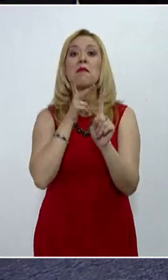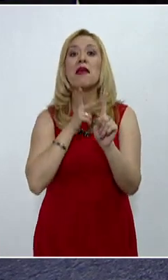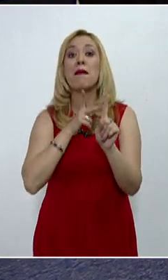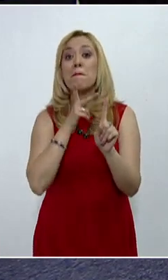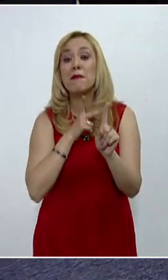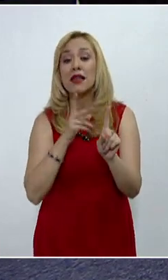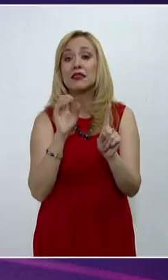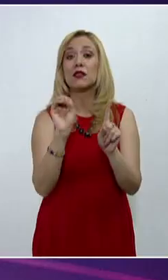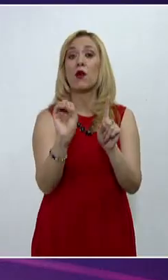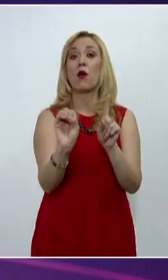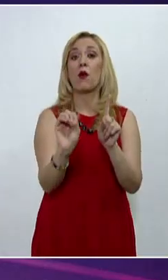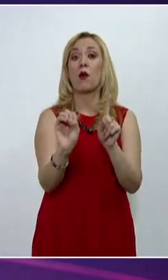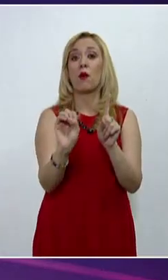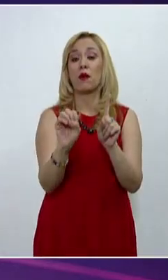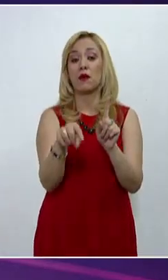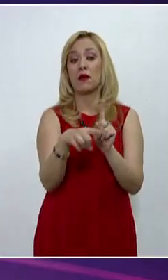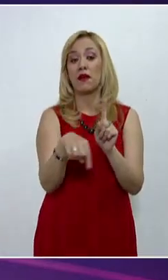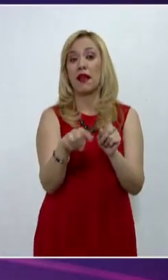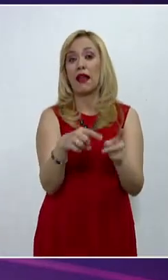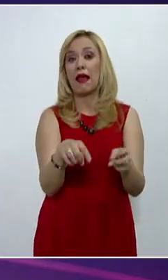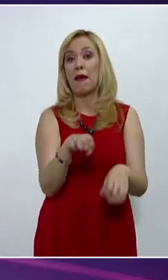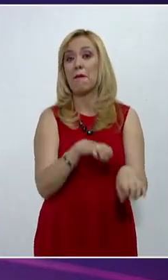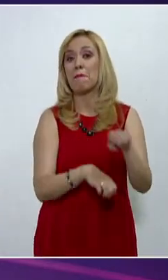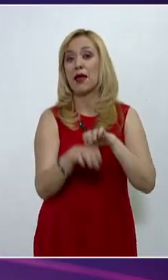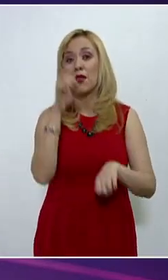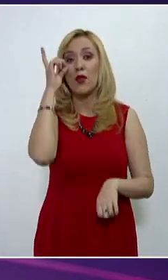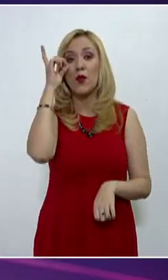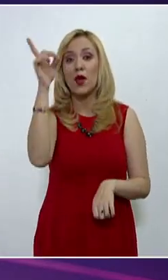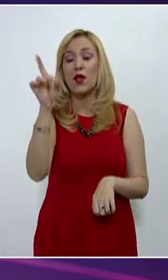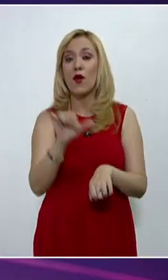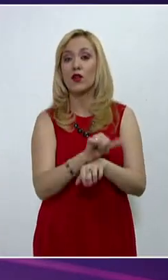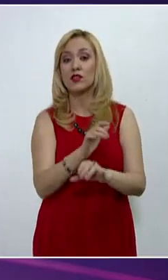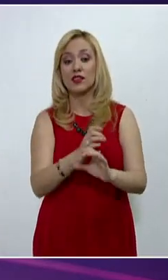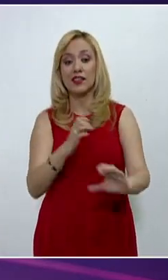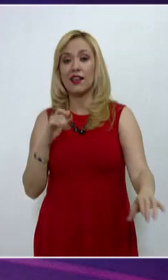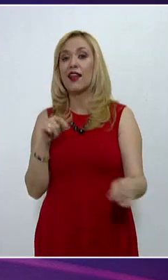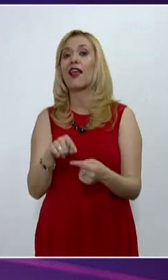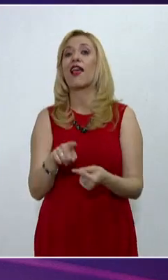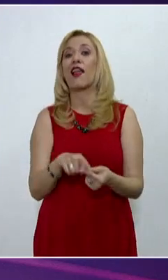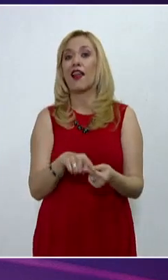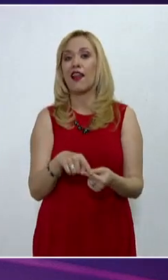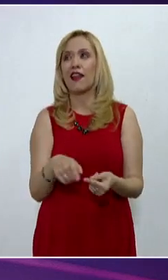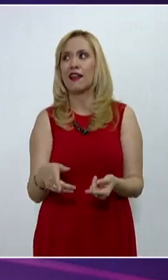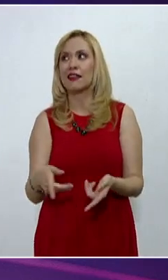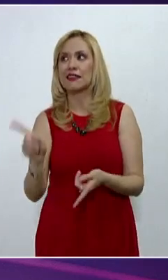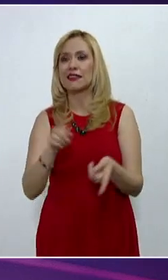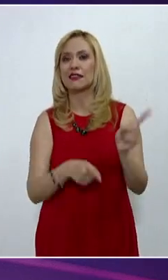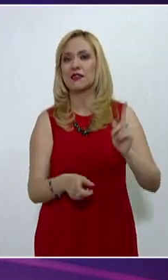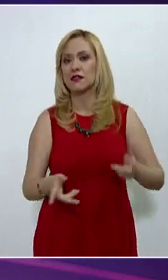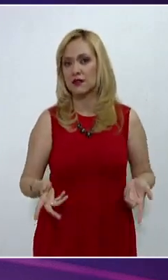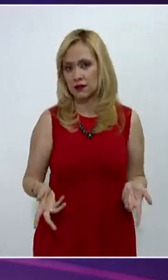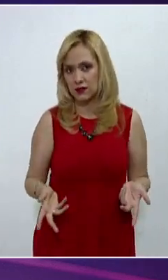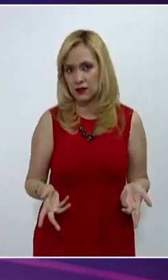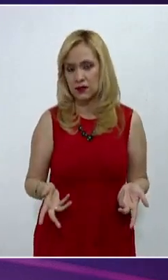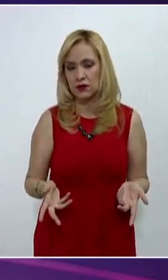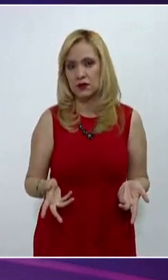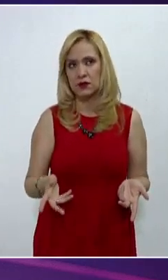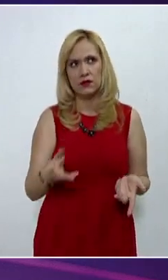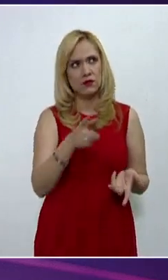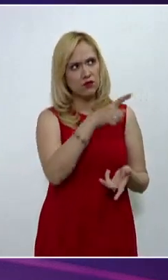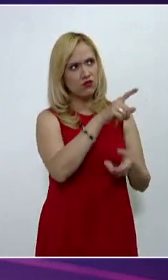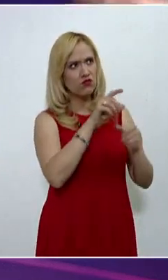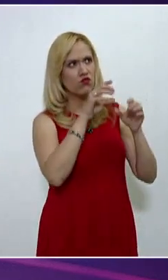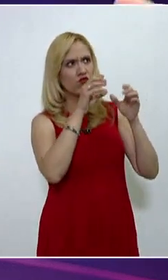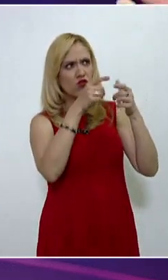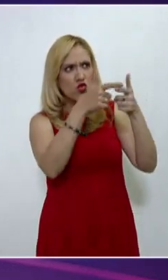o a las propias empresas que son dueñas de esos vehículos que hacen ese tipo de cosas y ir en contra de la organización,